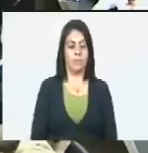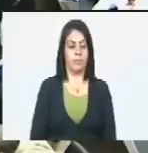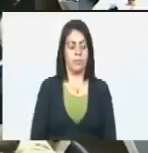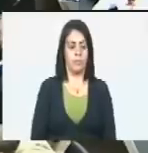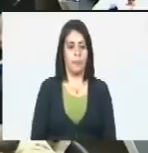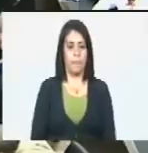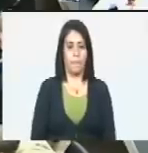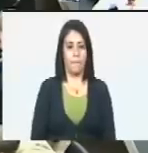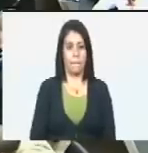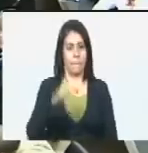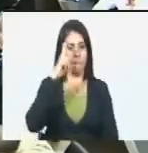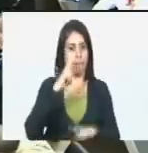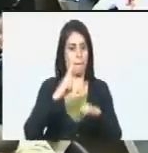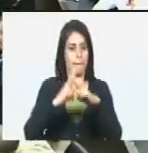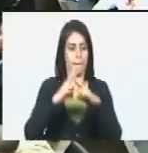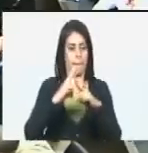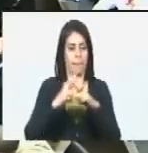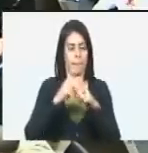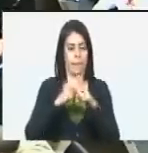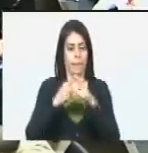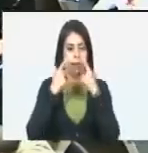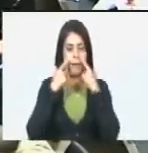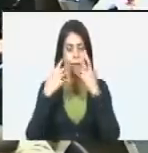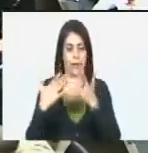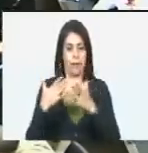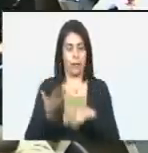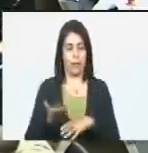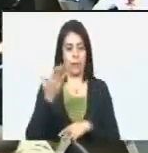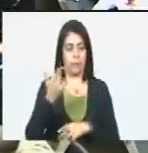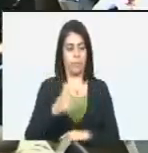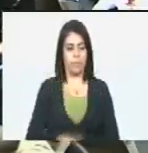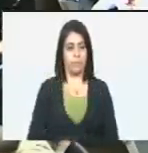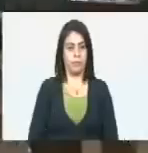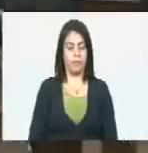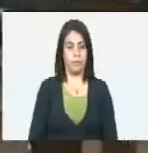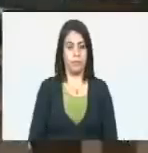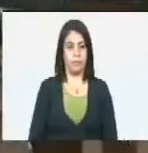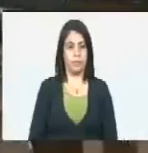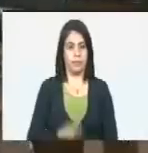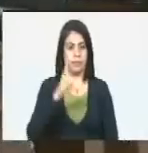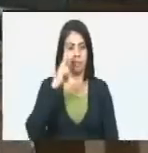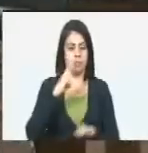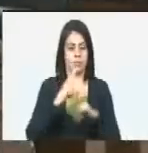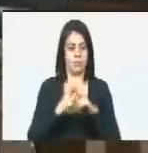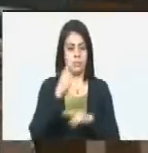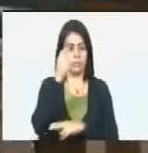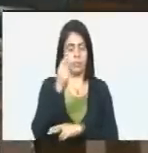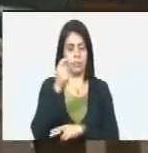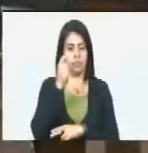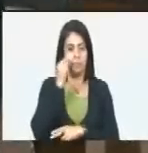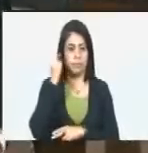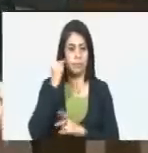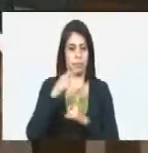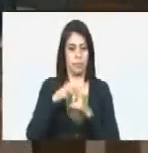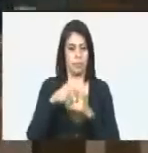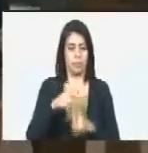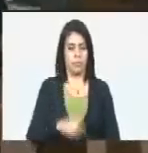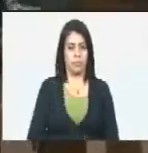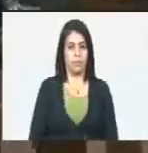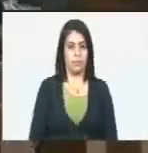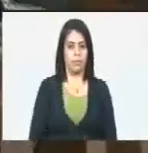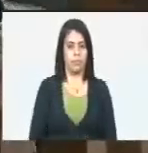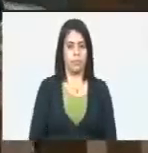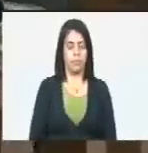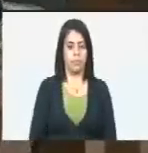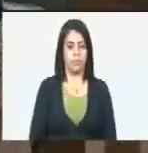Honorable presidente y amigo, honorable vicepresidente, vicepresidenta,